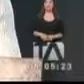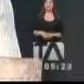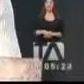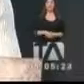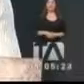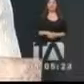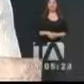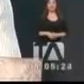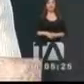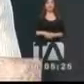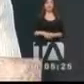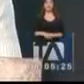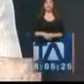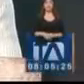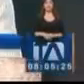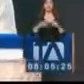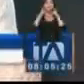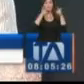Es custodia